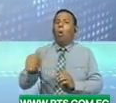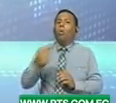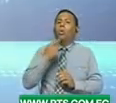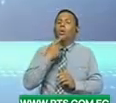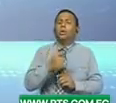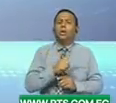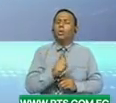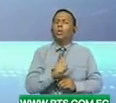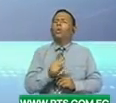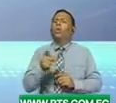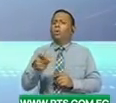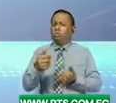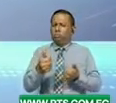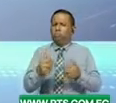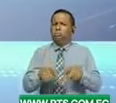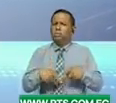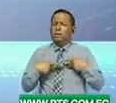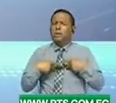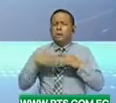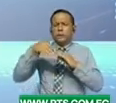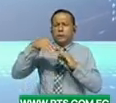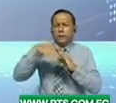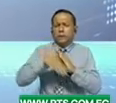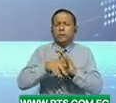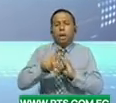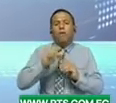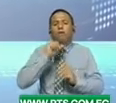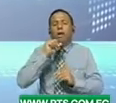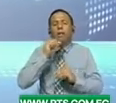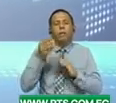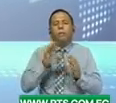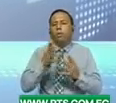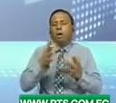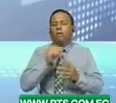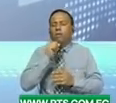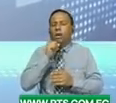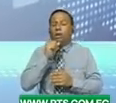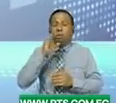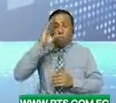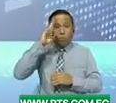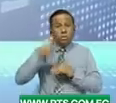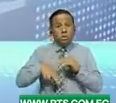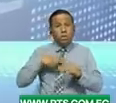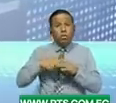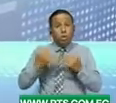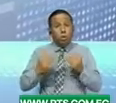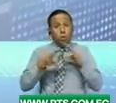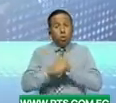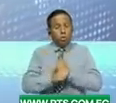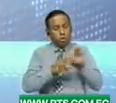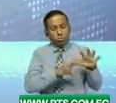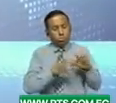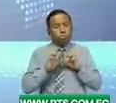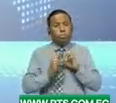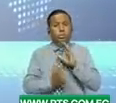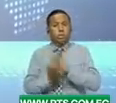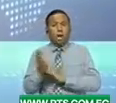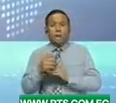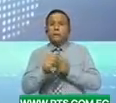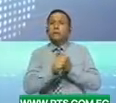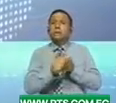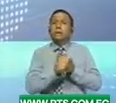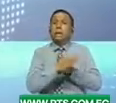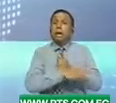se encuentra en estado crítico. La Policía Nacional a esta hora de la noche se retira de este sitio, aquí junto al Estero